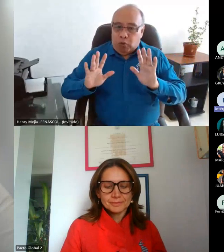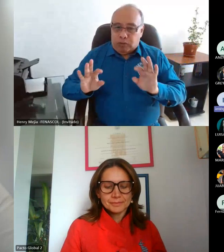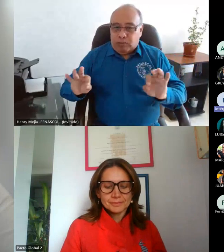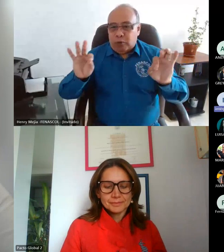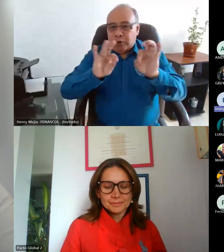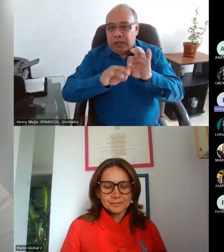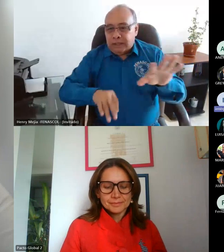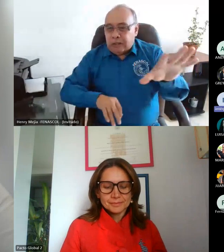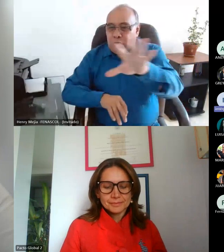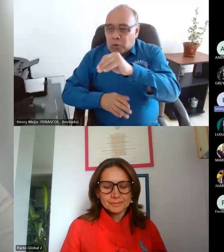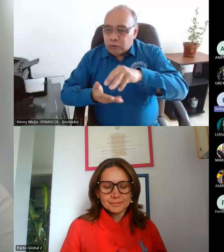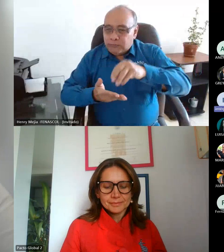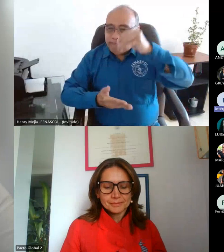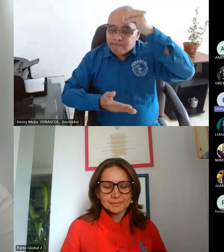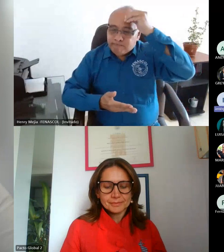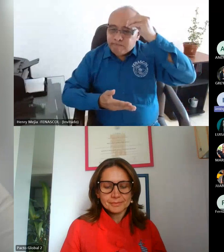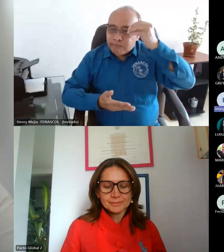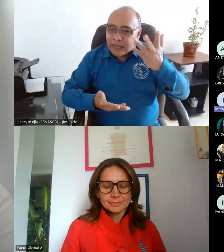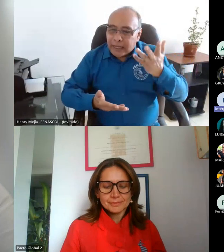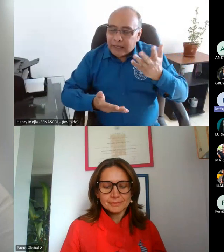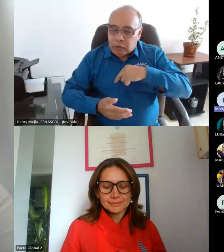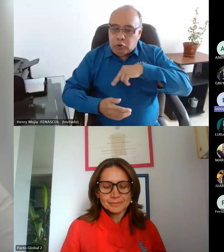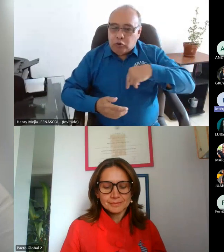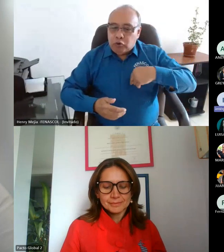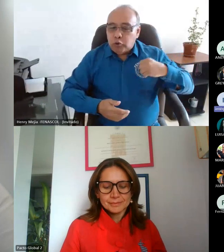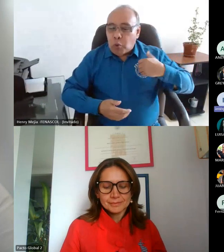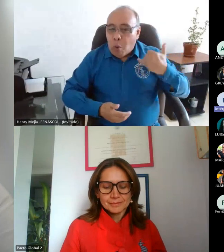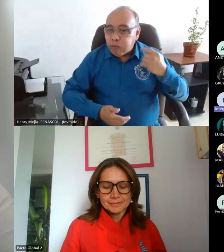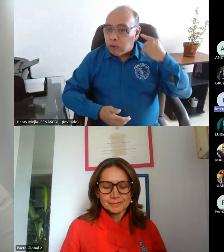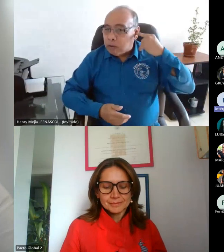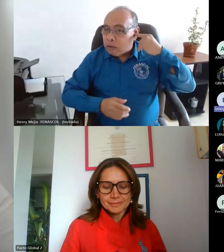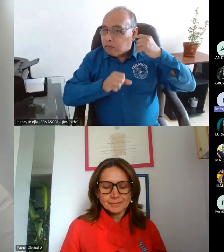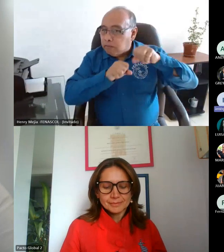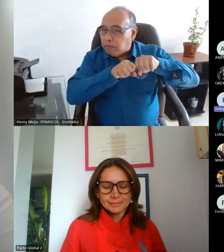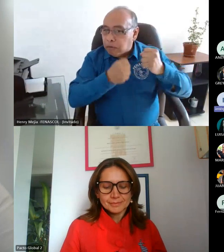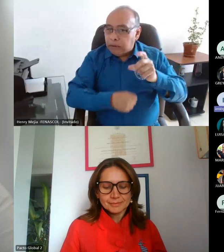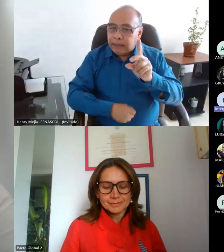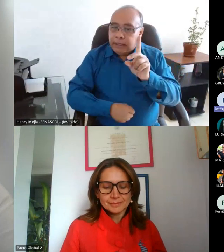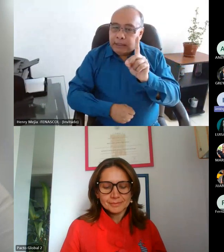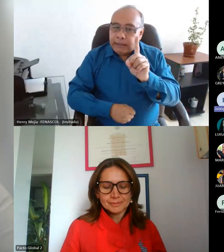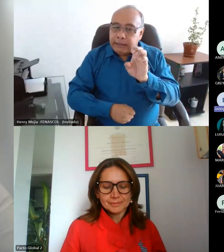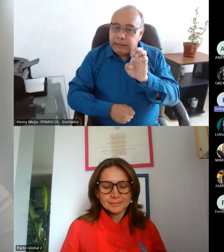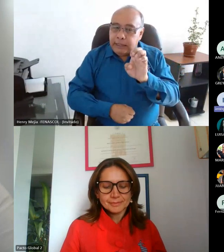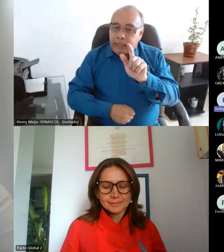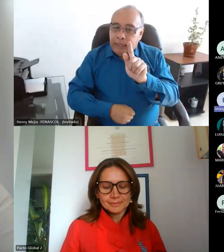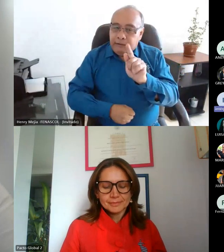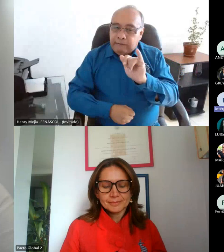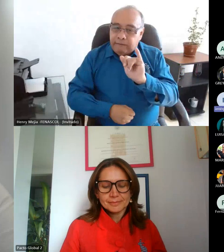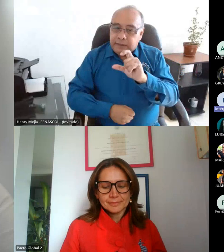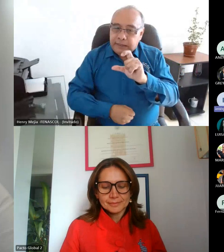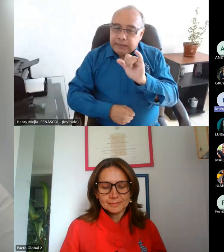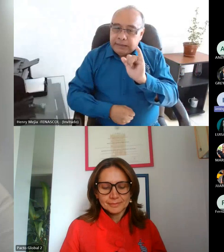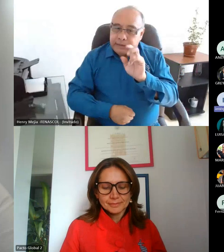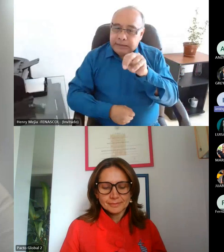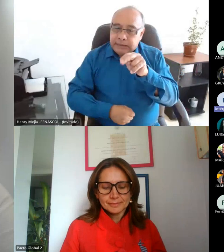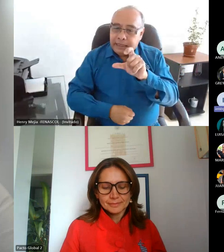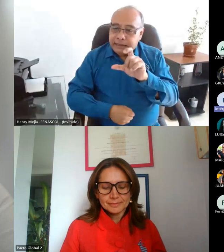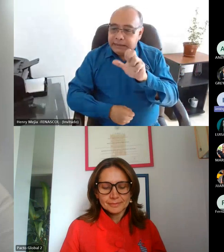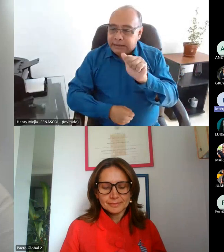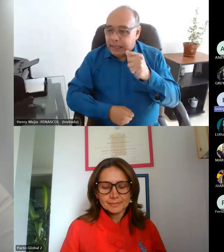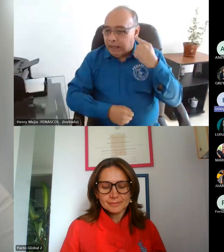eh es un entorno que no está preparado para nuestras necesidades Entonces tenemos que aprender eh inicialmente que